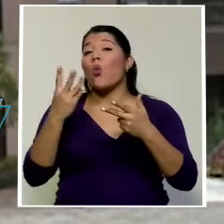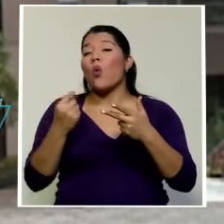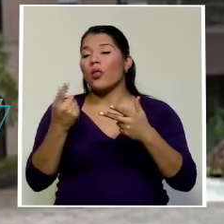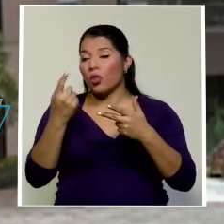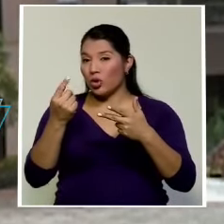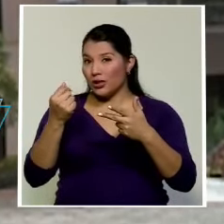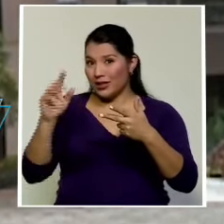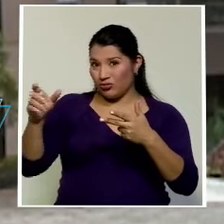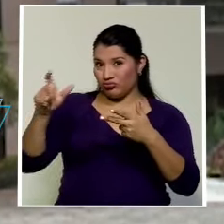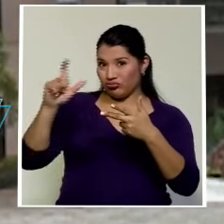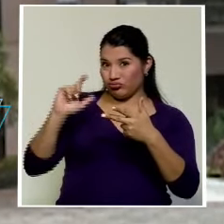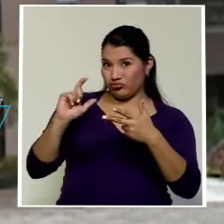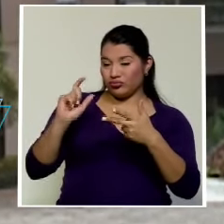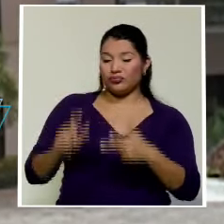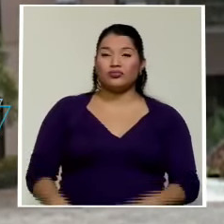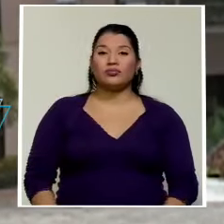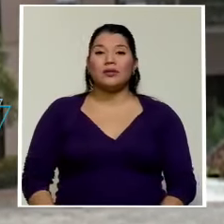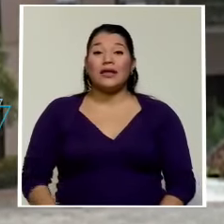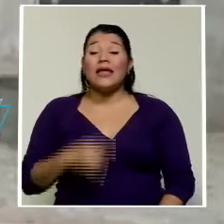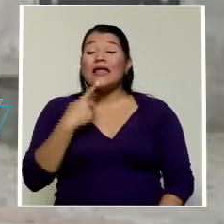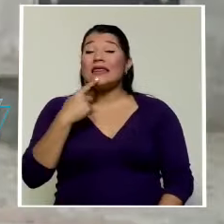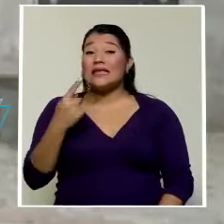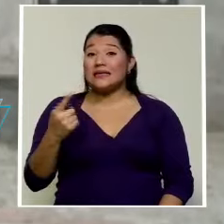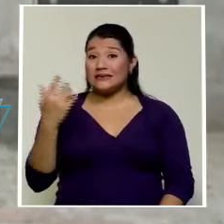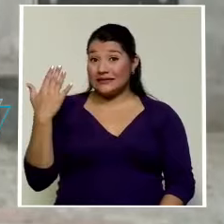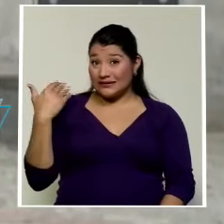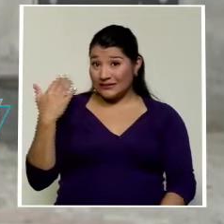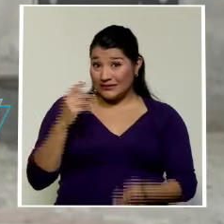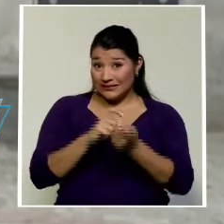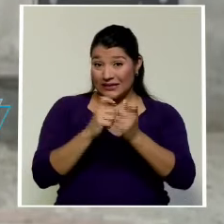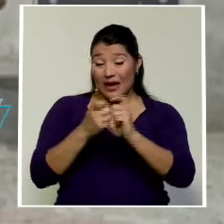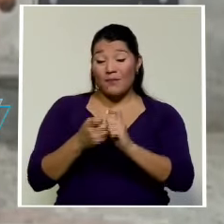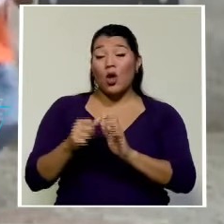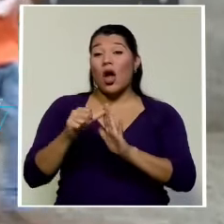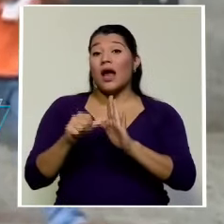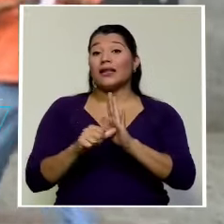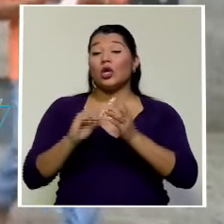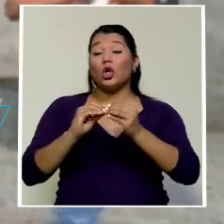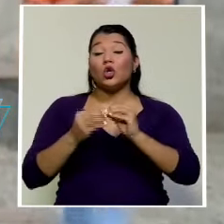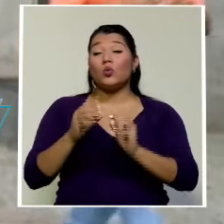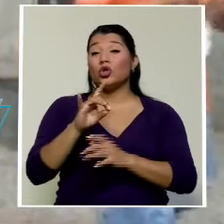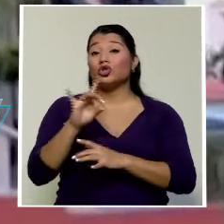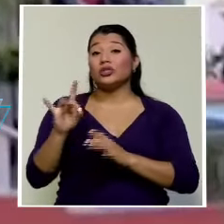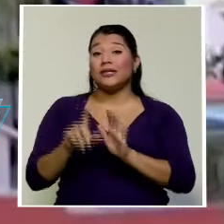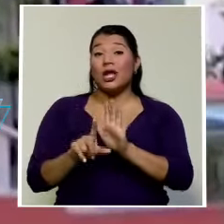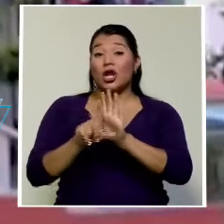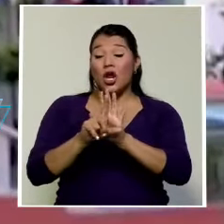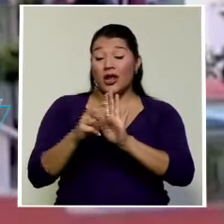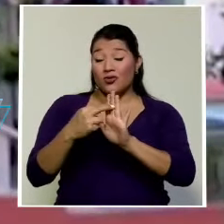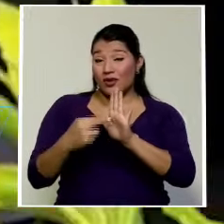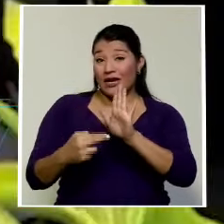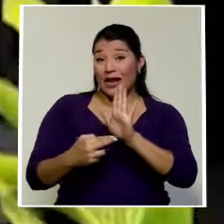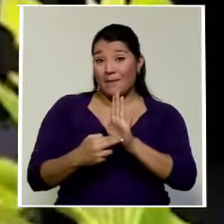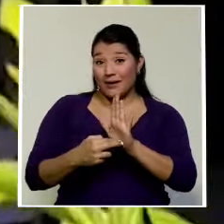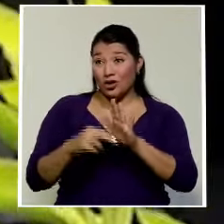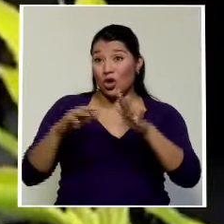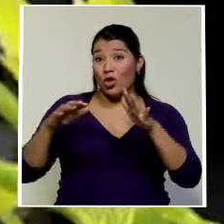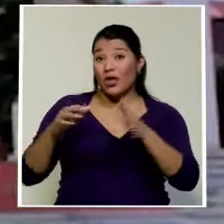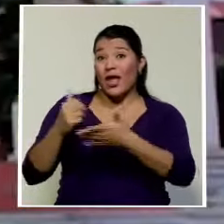los contribuyentes o donantes, según una reciente reforma al artículo 88 del Reglamento sobre Financiamiento de los